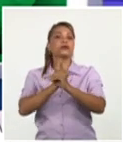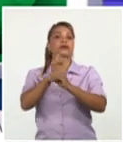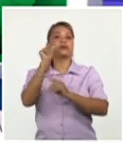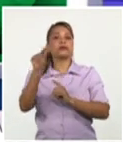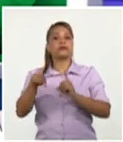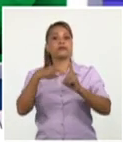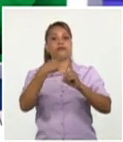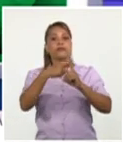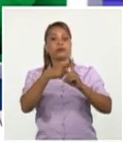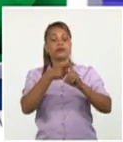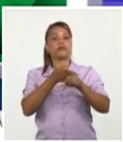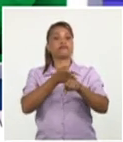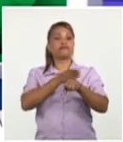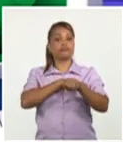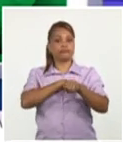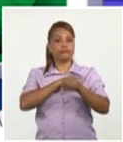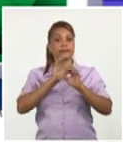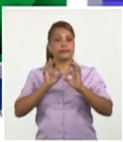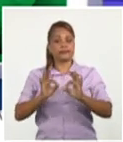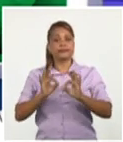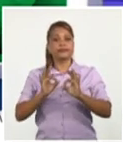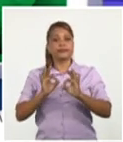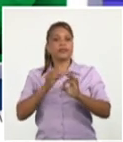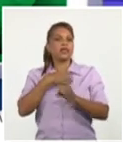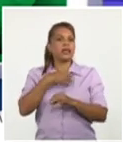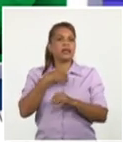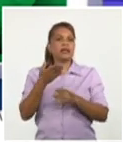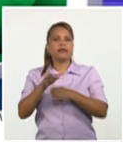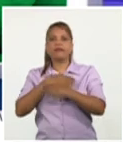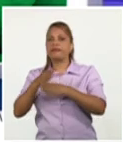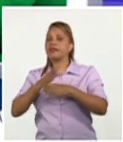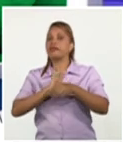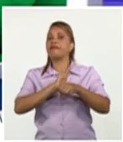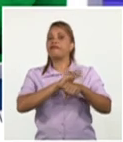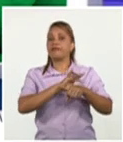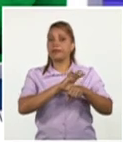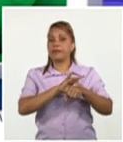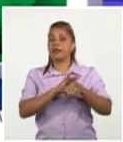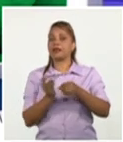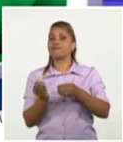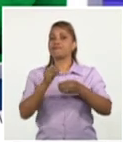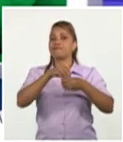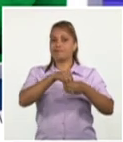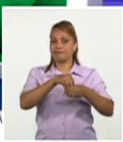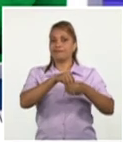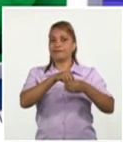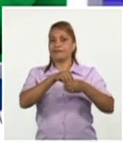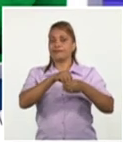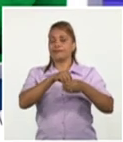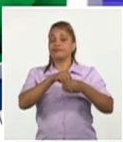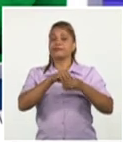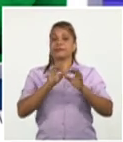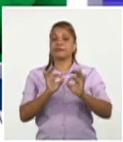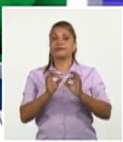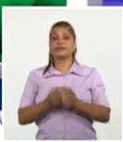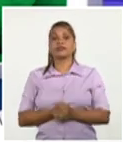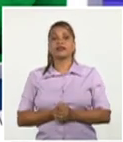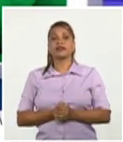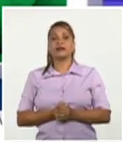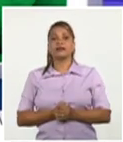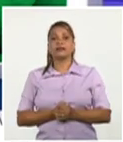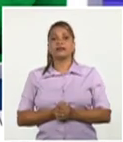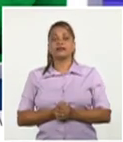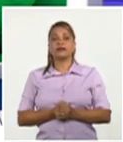previamente y que tenía como comorbilidad asociada o previa una parálisis